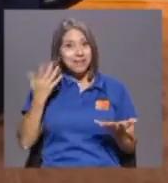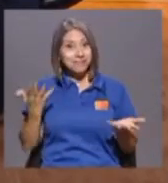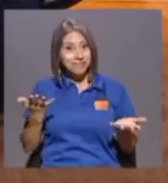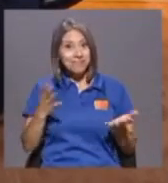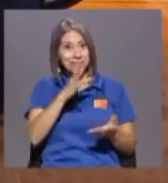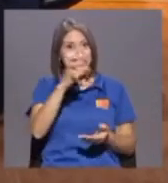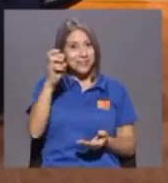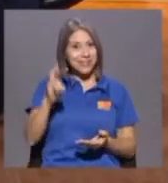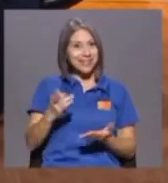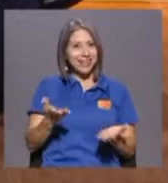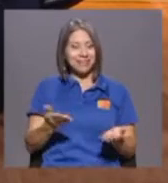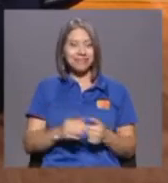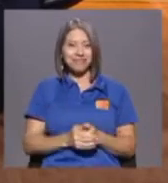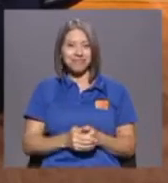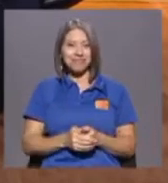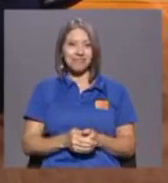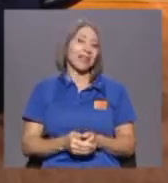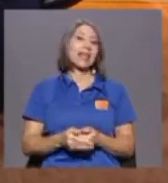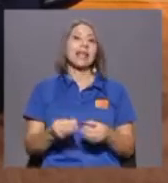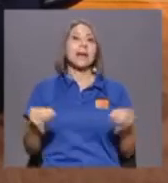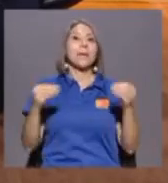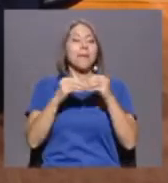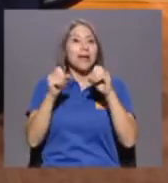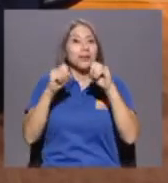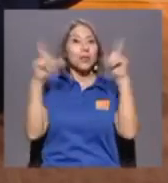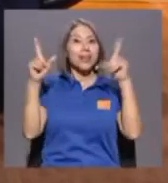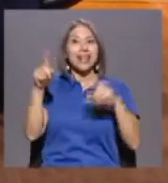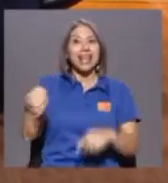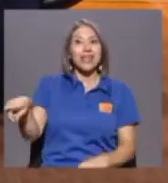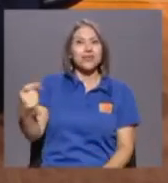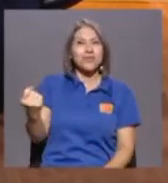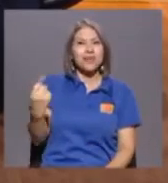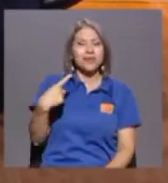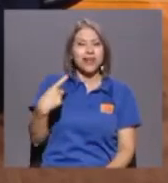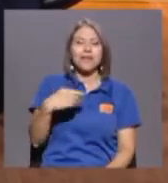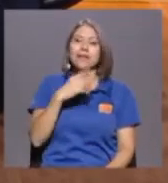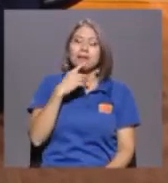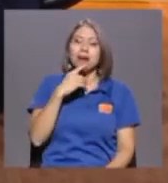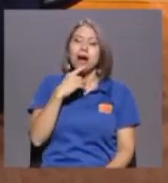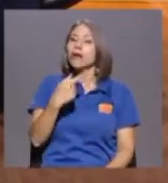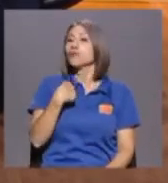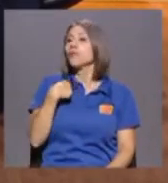andamos. Y lo más sorprendente era cuando preguntaba, y ustedes saben cuál es el